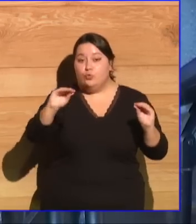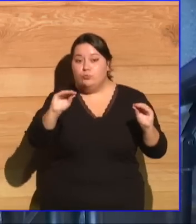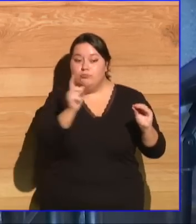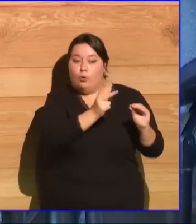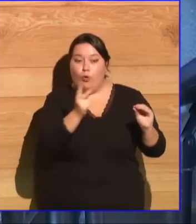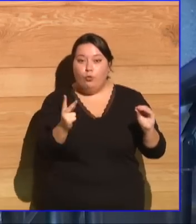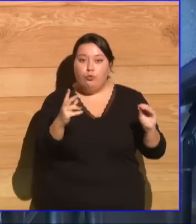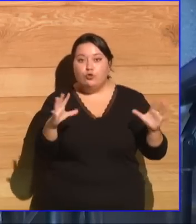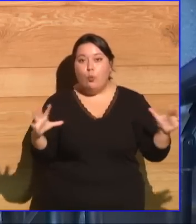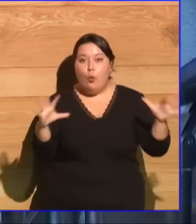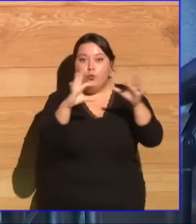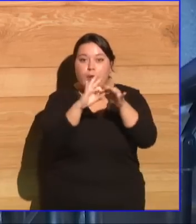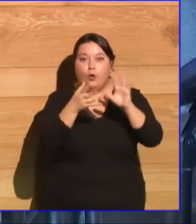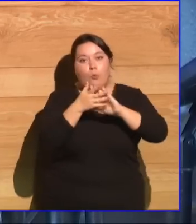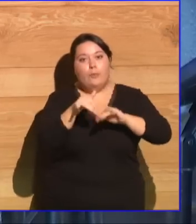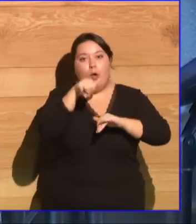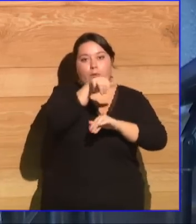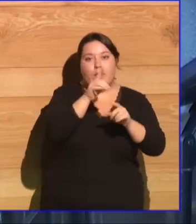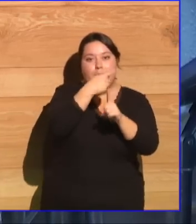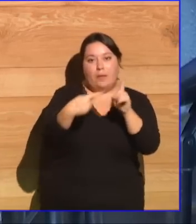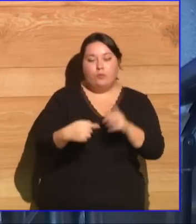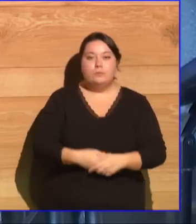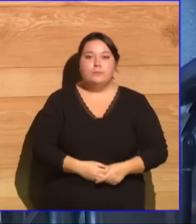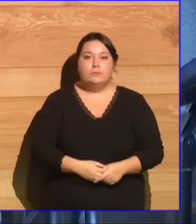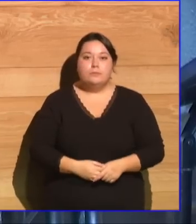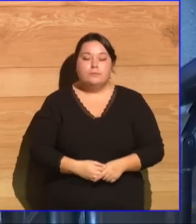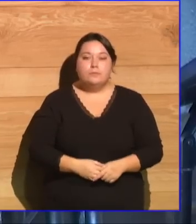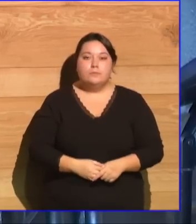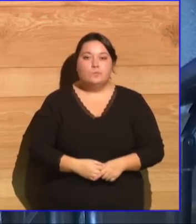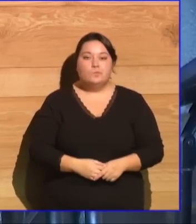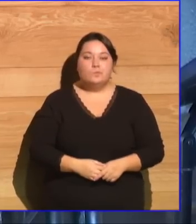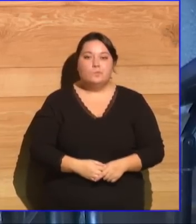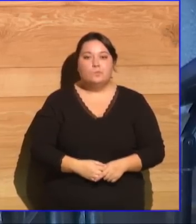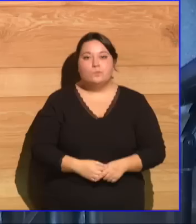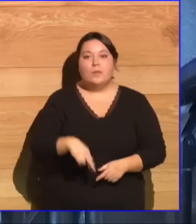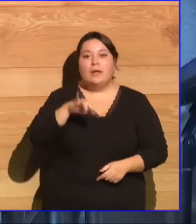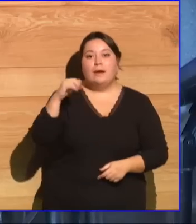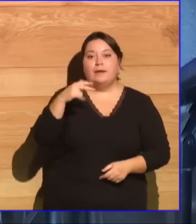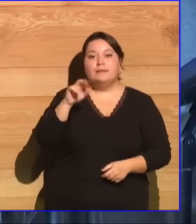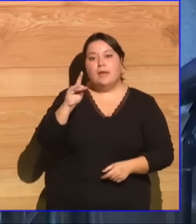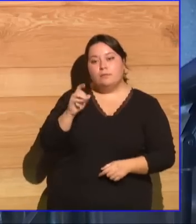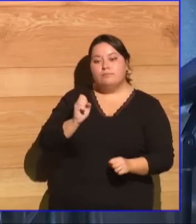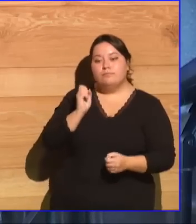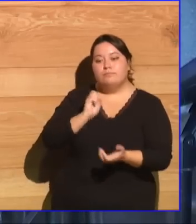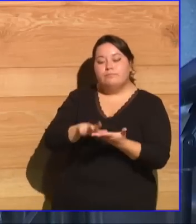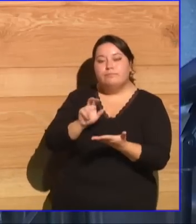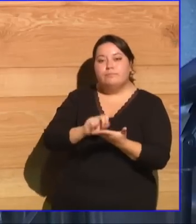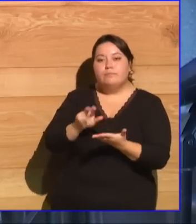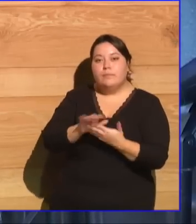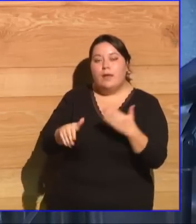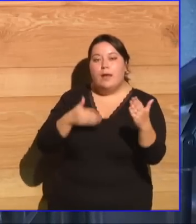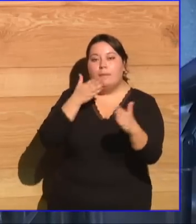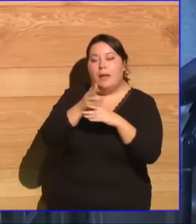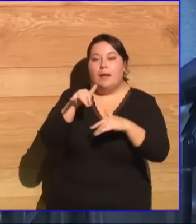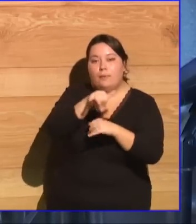en mitad de ambos, separándolos. Y entonces vemos como Richard Dreyfuss camina hacia el